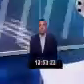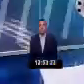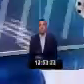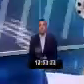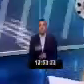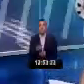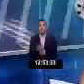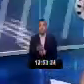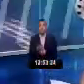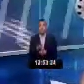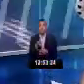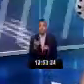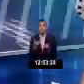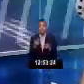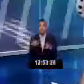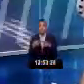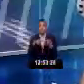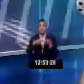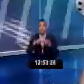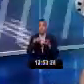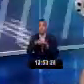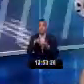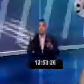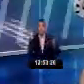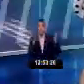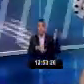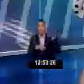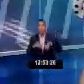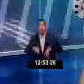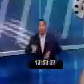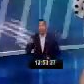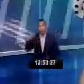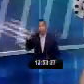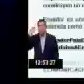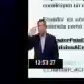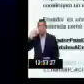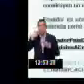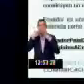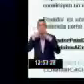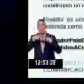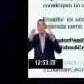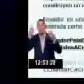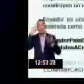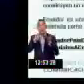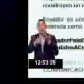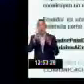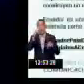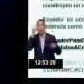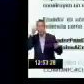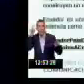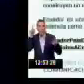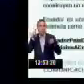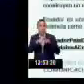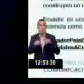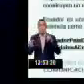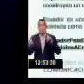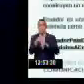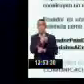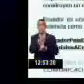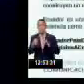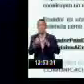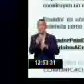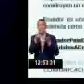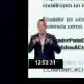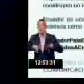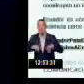Y justamente, amigos televidentes, tras estos actos de vandalismo, el gobierno emitió un pronunciamiento para rechazar la agresión a empleados